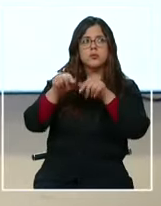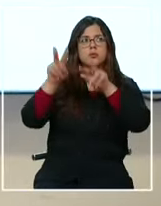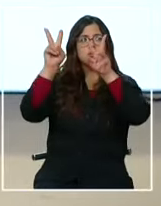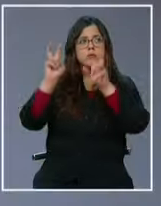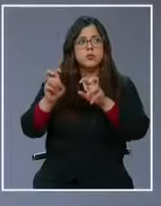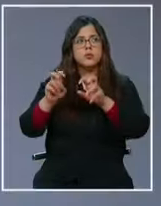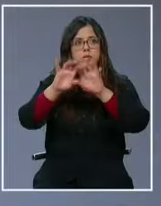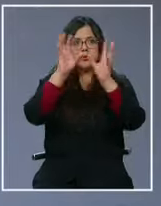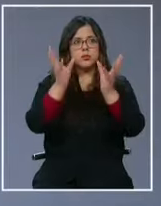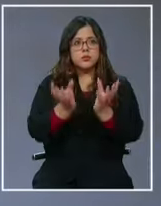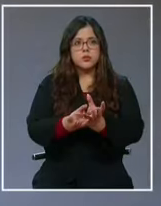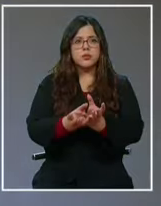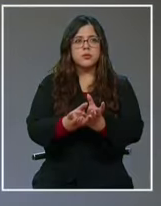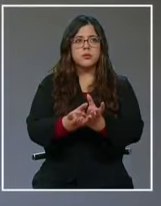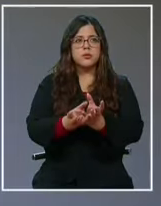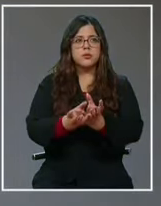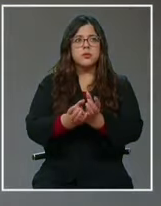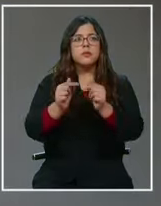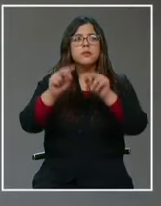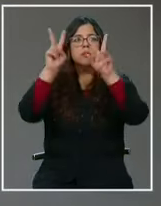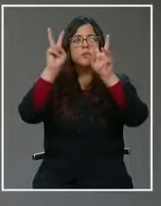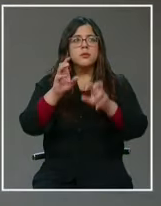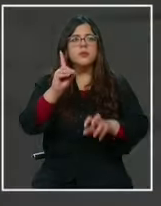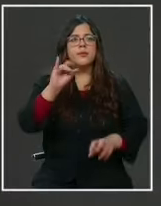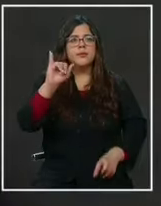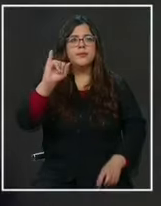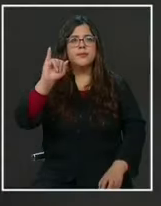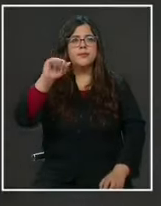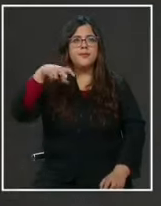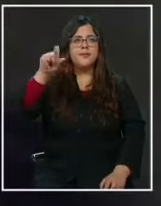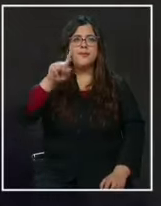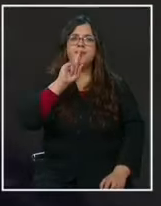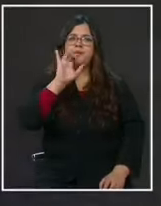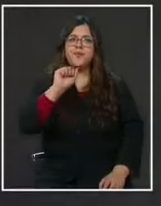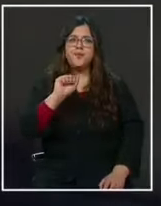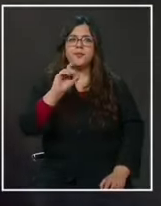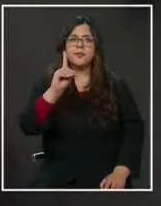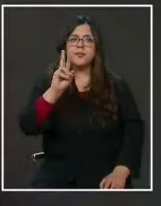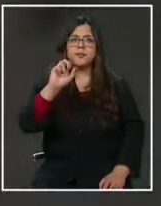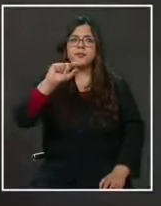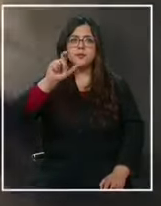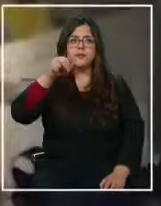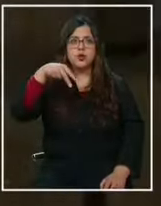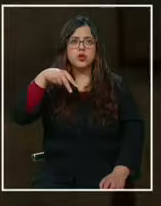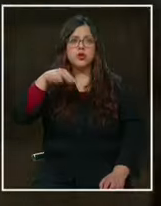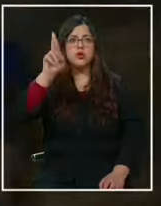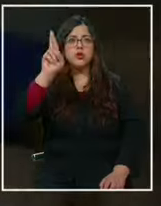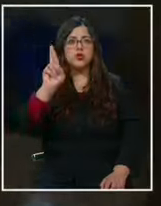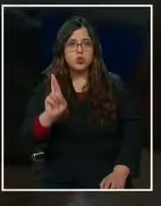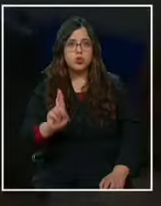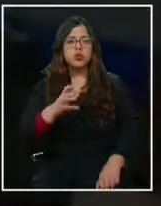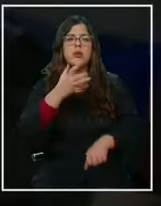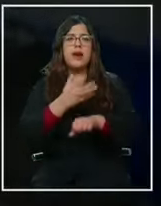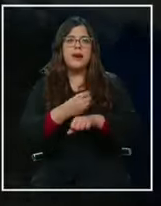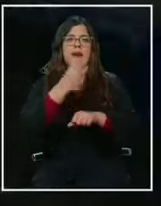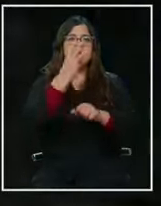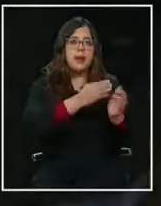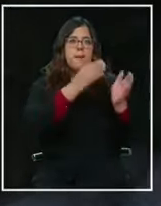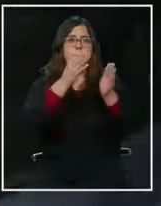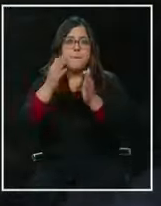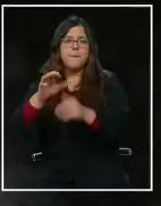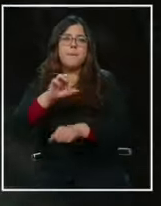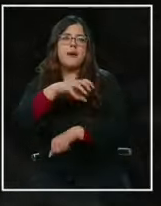operandi mundial. La operación Dinastía Dragón Sur cuenta con 3 etapas realizadas en la región metropolitana en